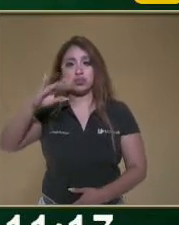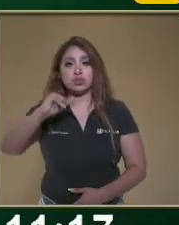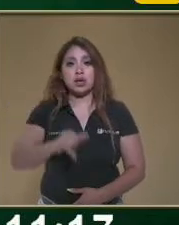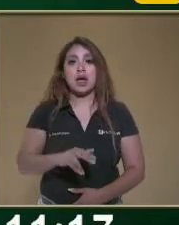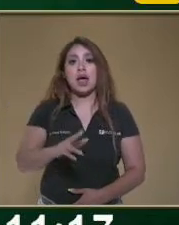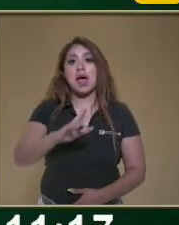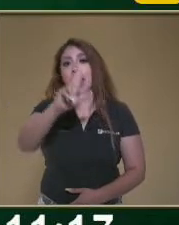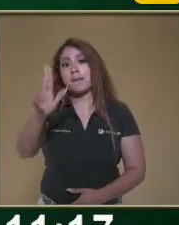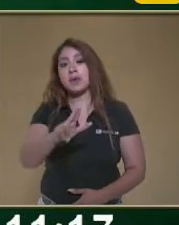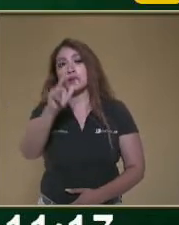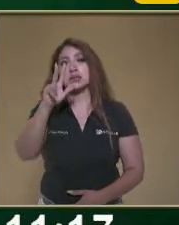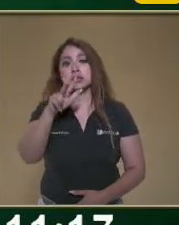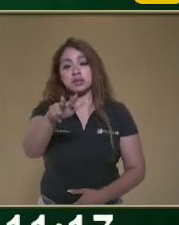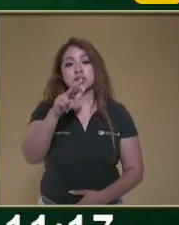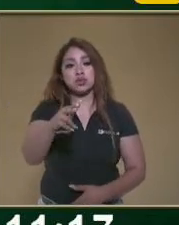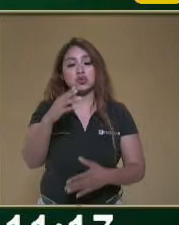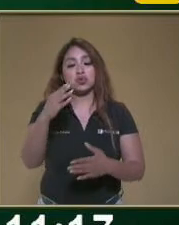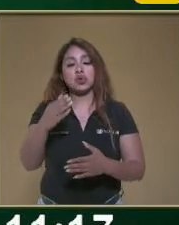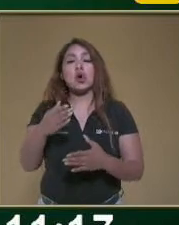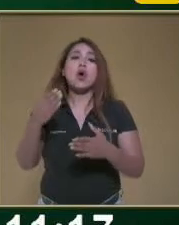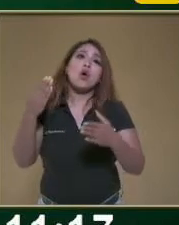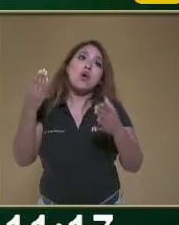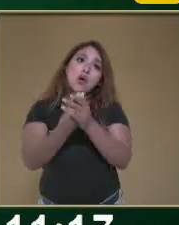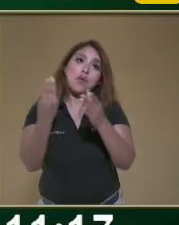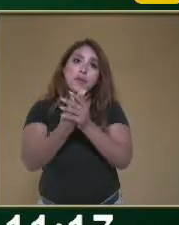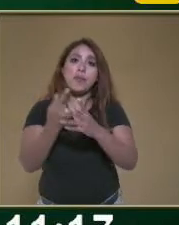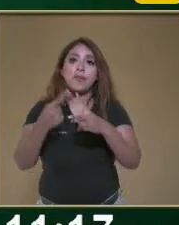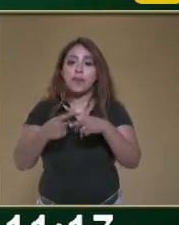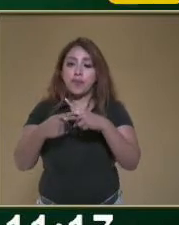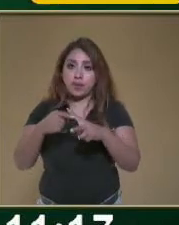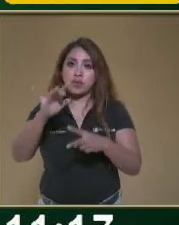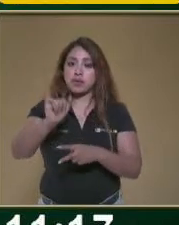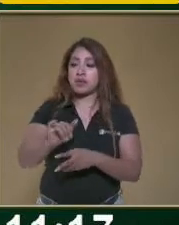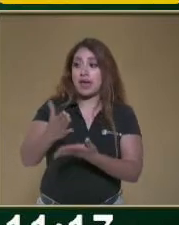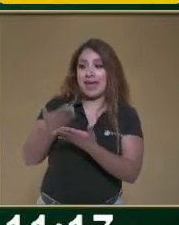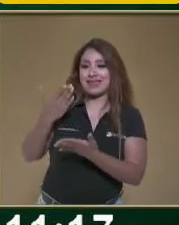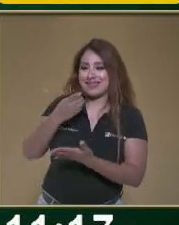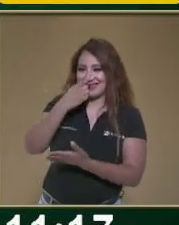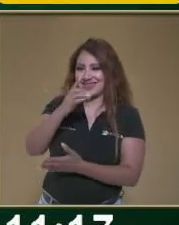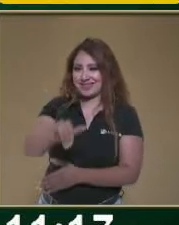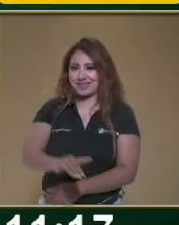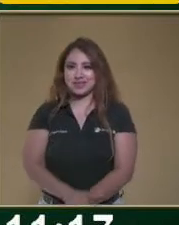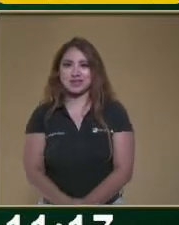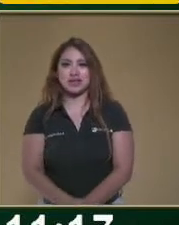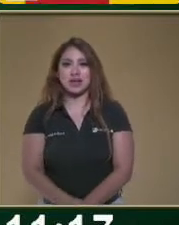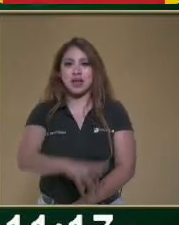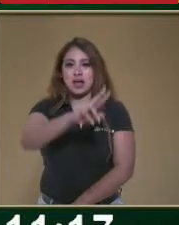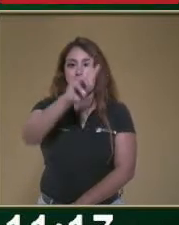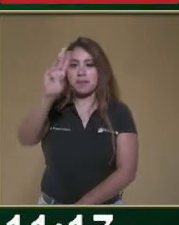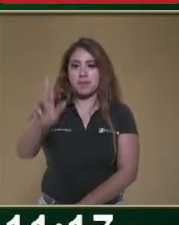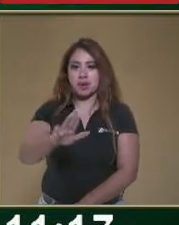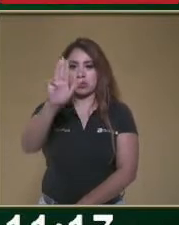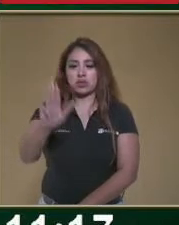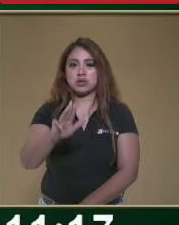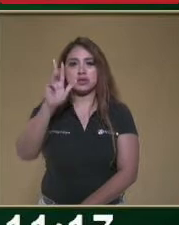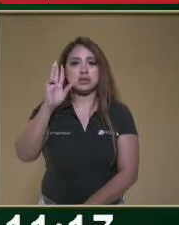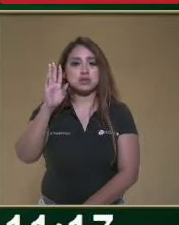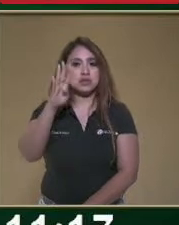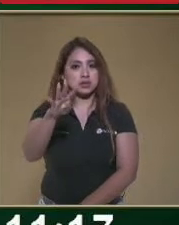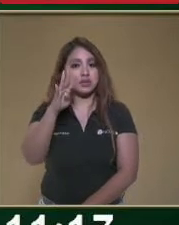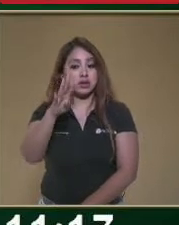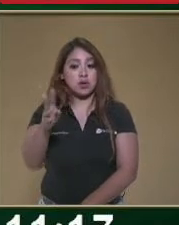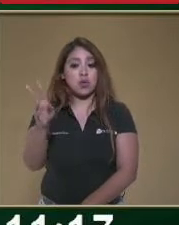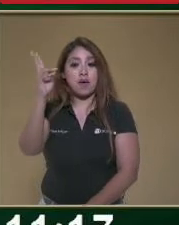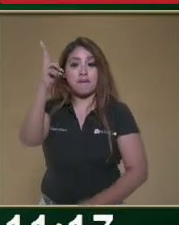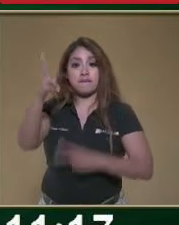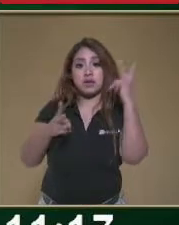clase de matemáticas, que fue el día que ahorita leímos en el diario de grupo. El miércoles 19 tuvieron una visita a